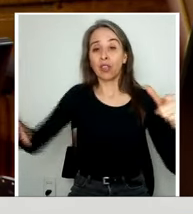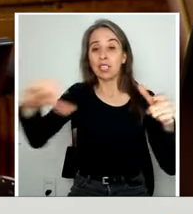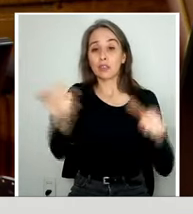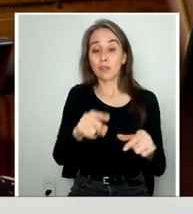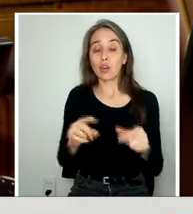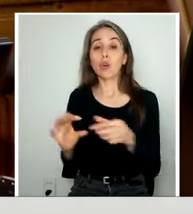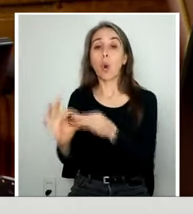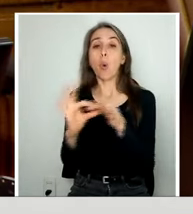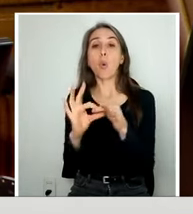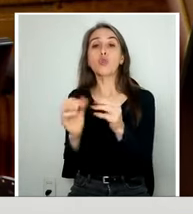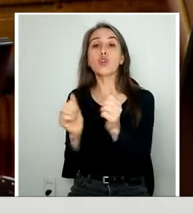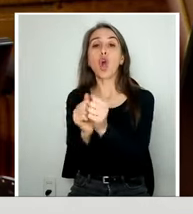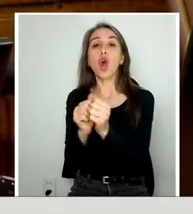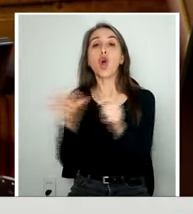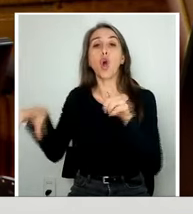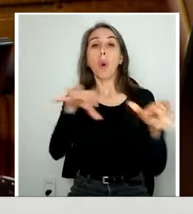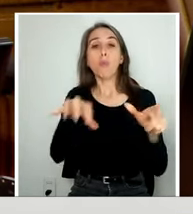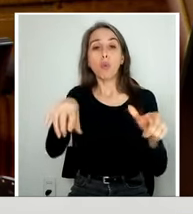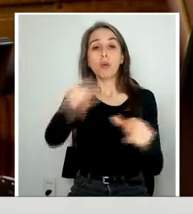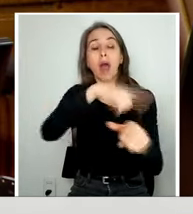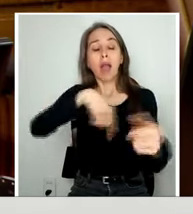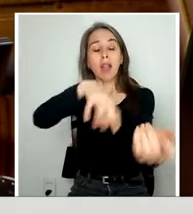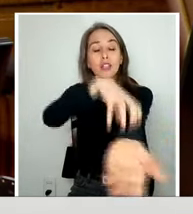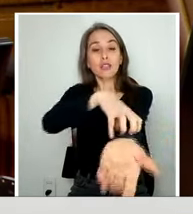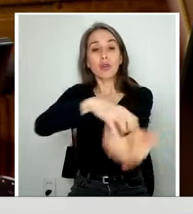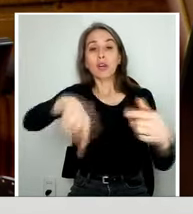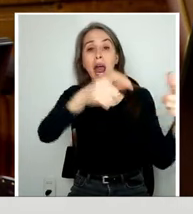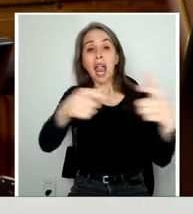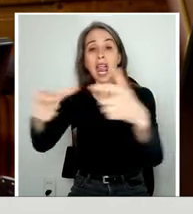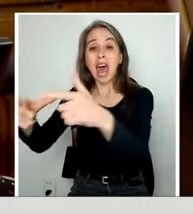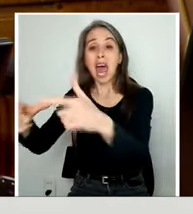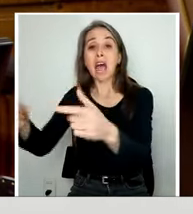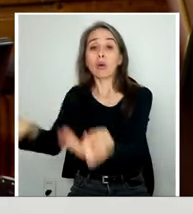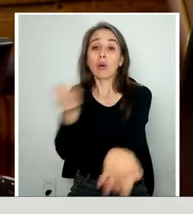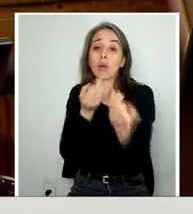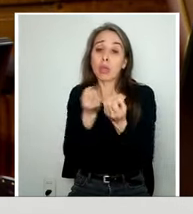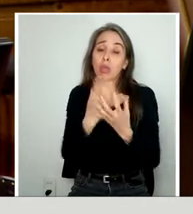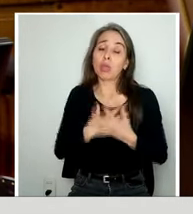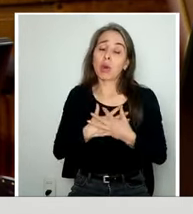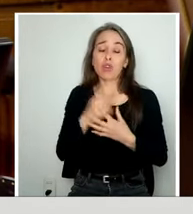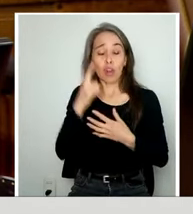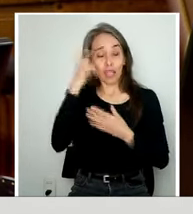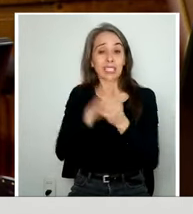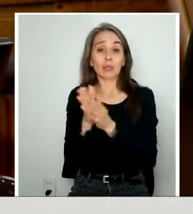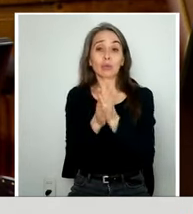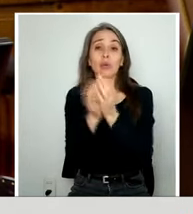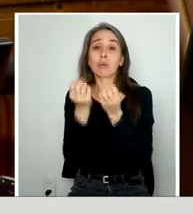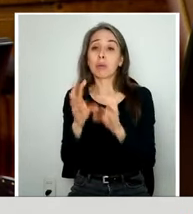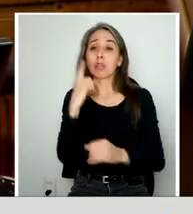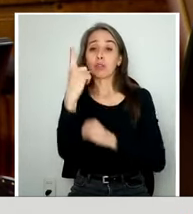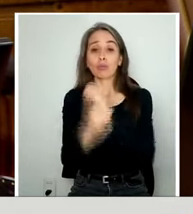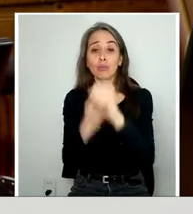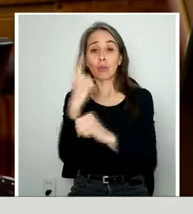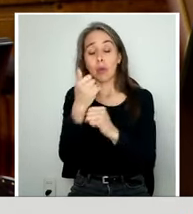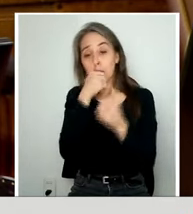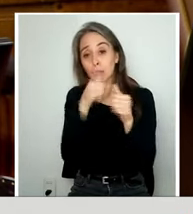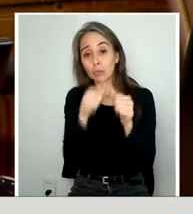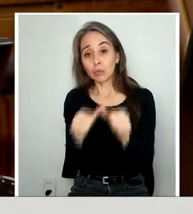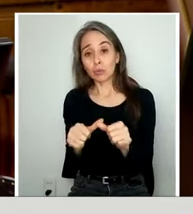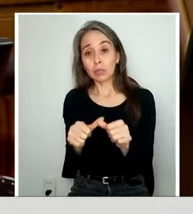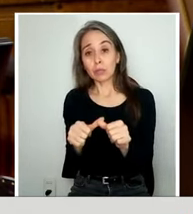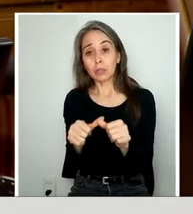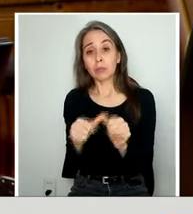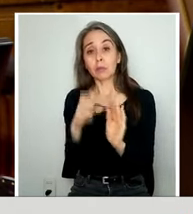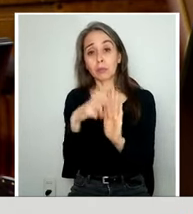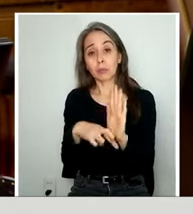de los lagos y me manifestaron algo doloroso que rompe con sus ilusiones ellos todos los años durante mucho tiempo presentan proyectos